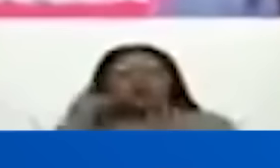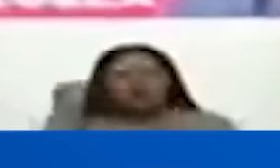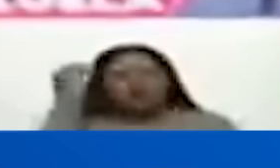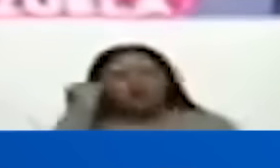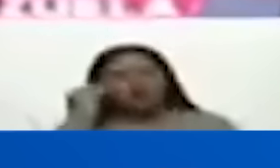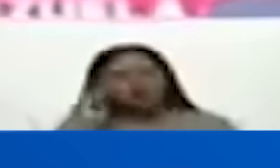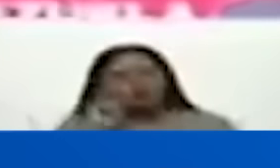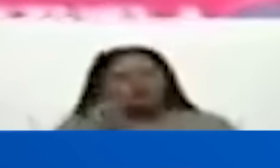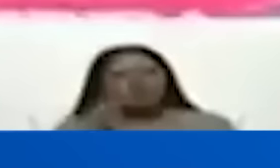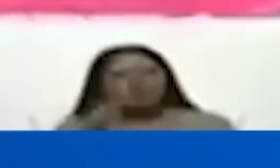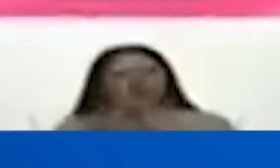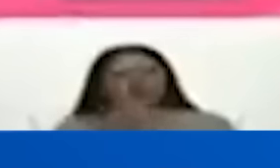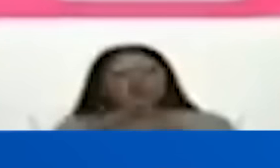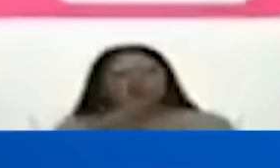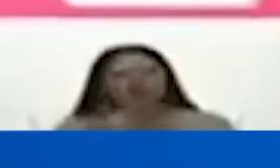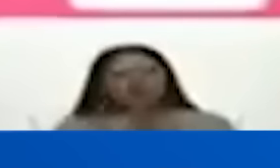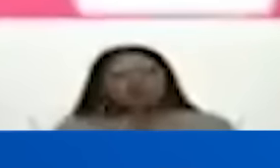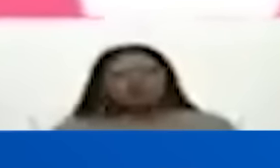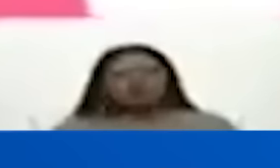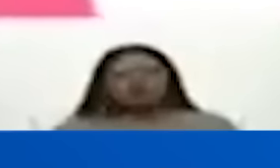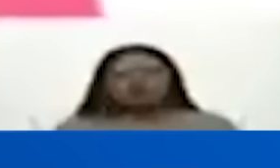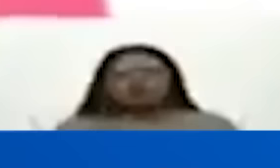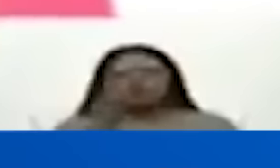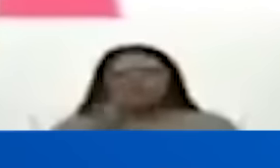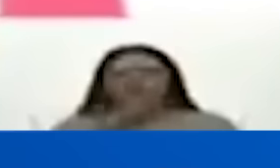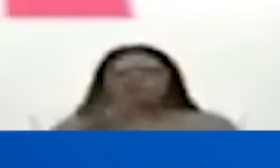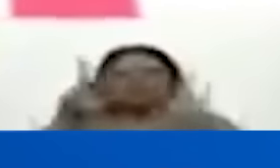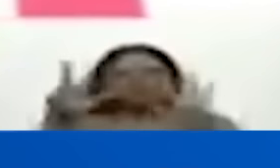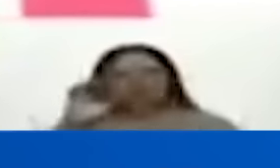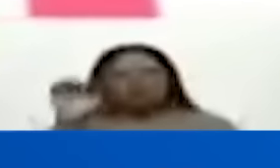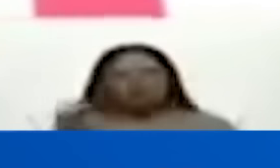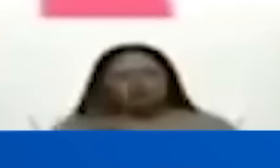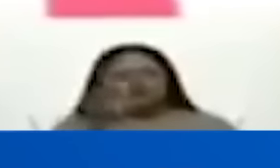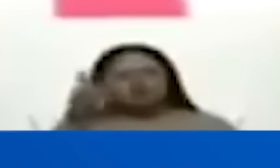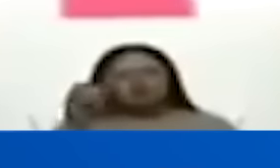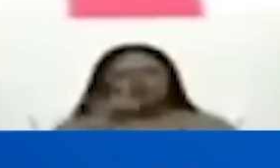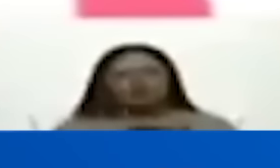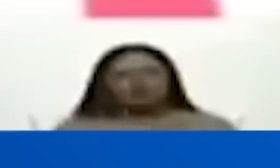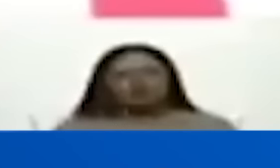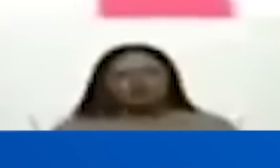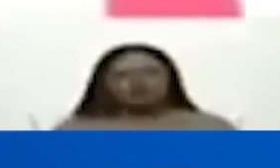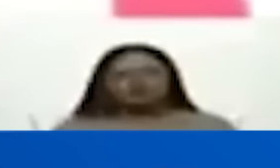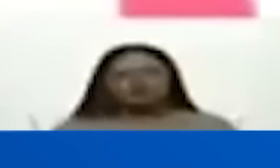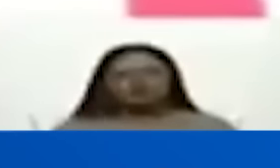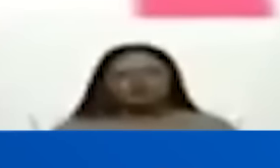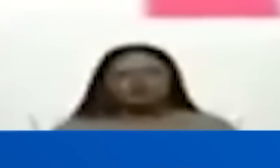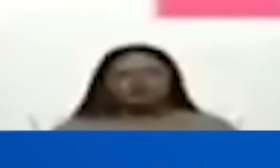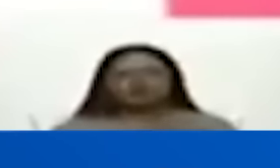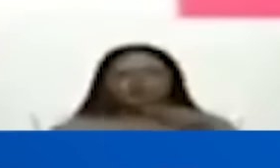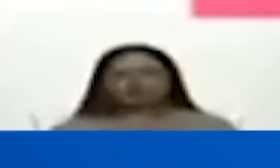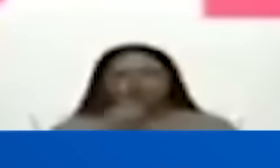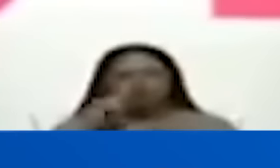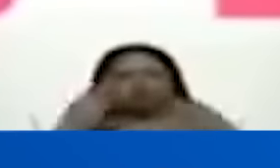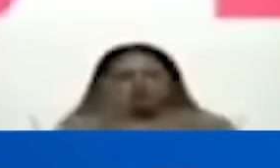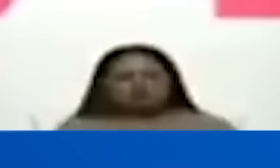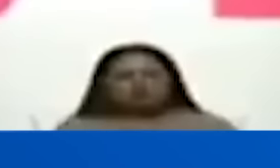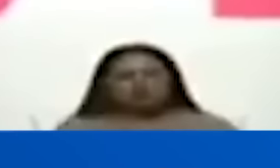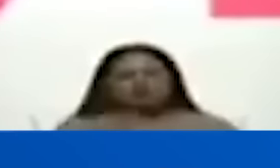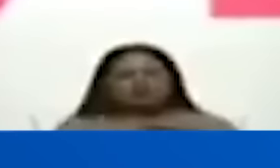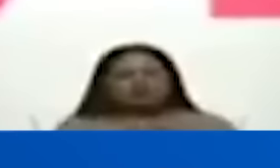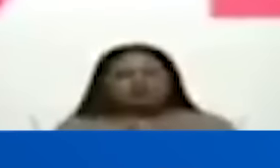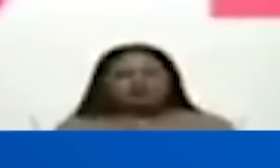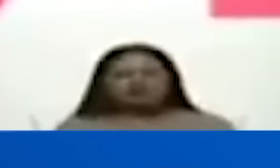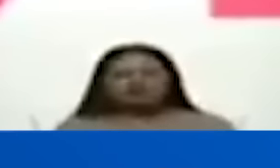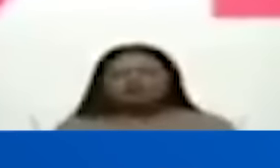narrativa. ¿Cuál va a ser la narrativa el 28 de julio, una vez que ocurra, como estamos seguros va a ocurrir,